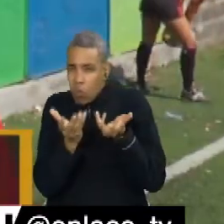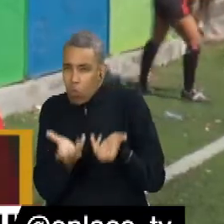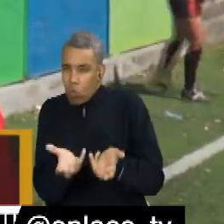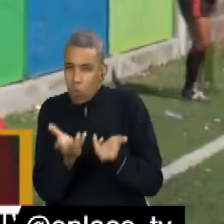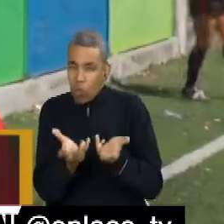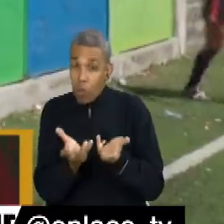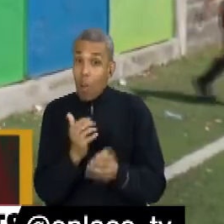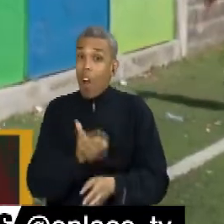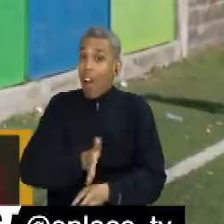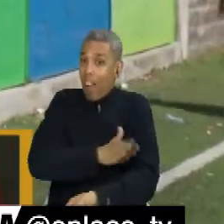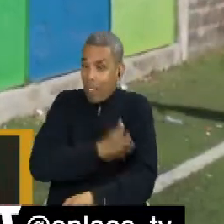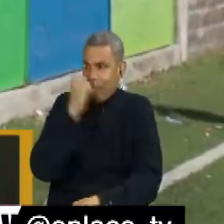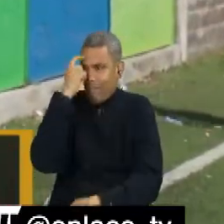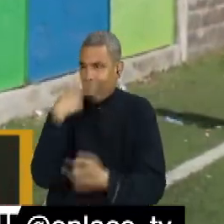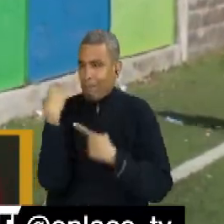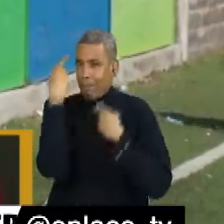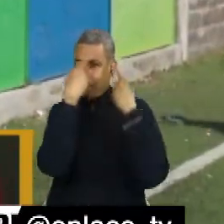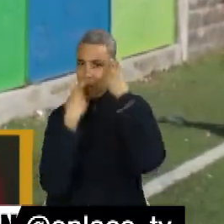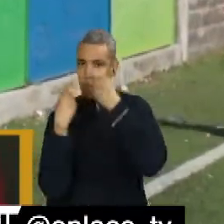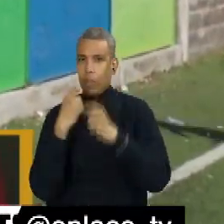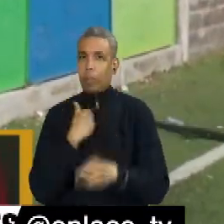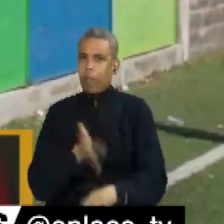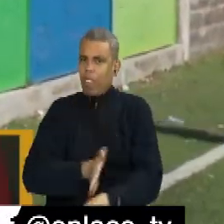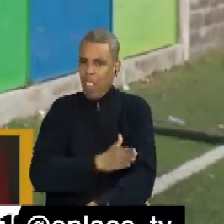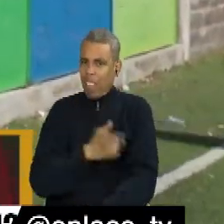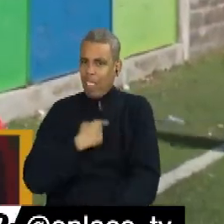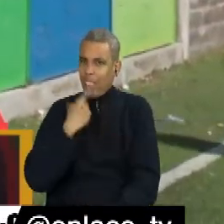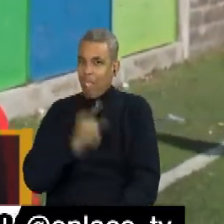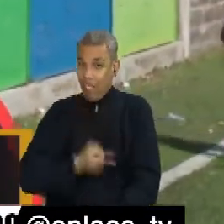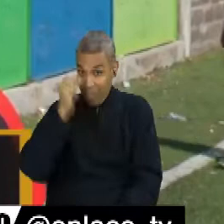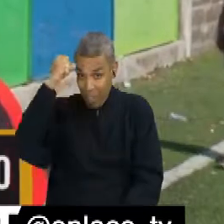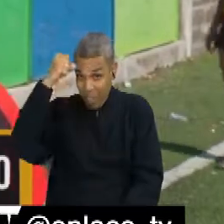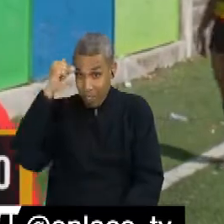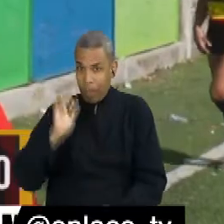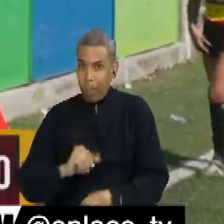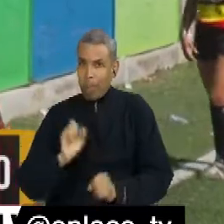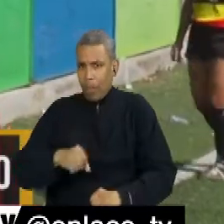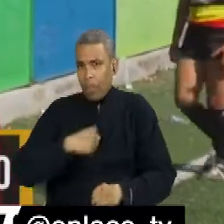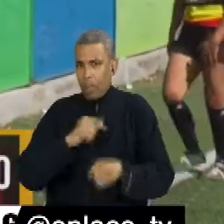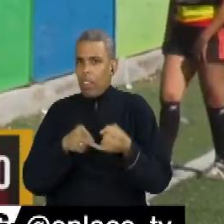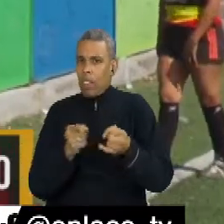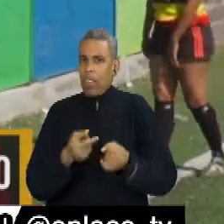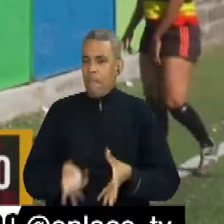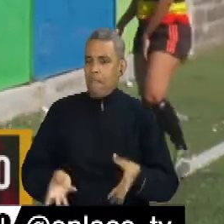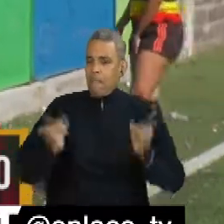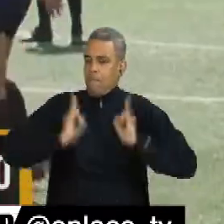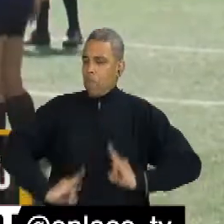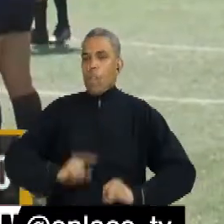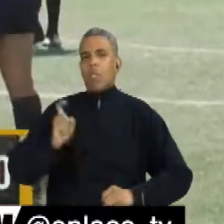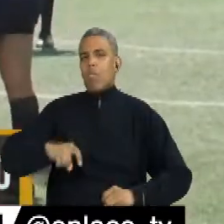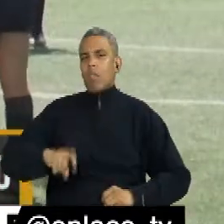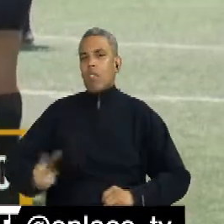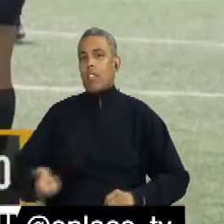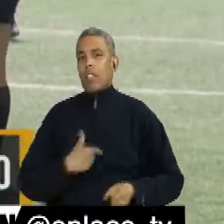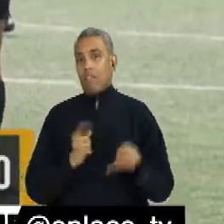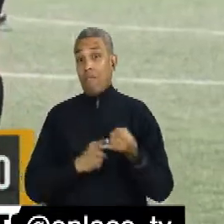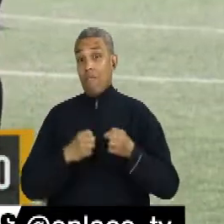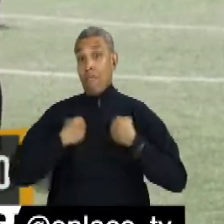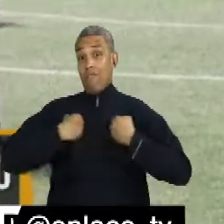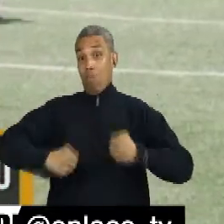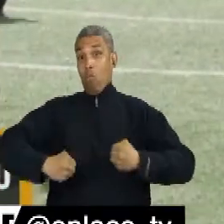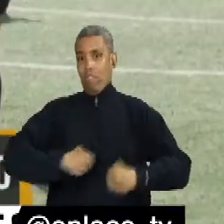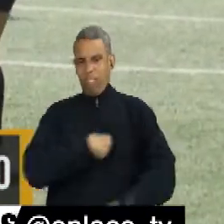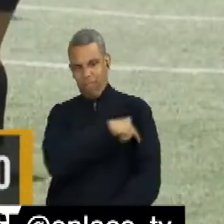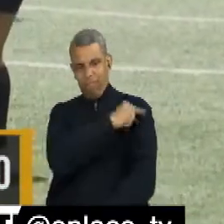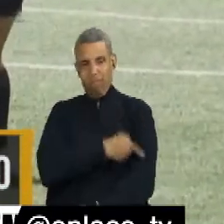ganar, como lo dije en un principio, este deporte es de mucha fuerza y vamos a utilizar toda nuestra fuerza para poder ganar y poder